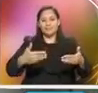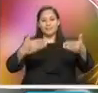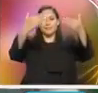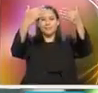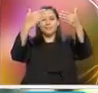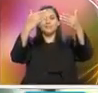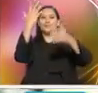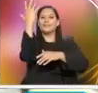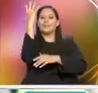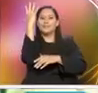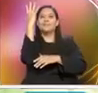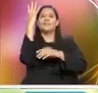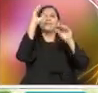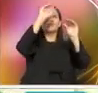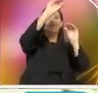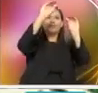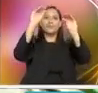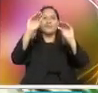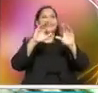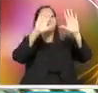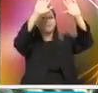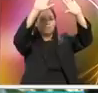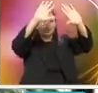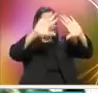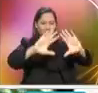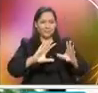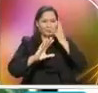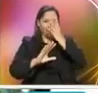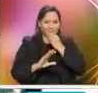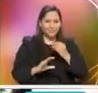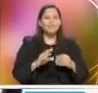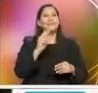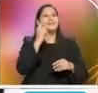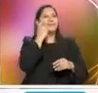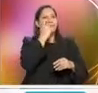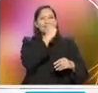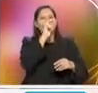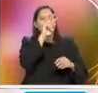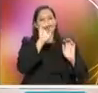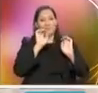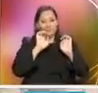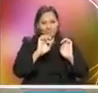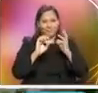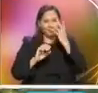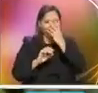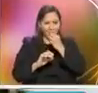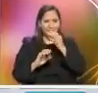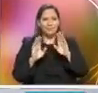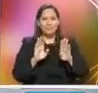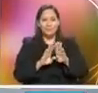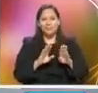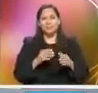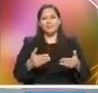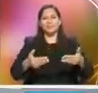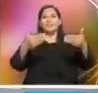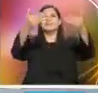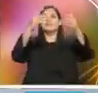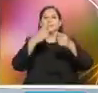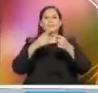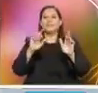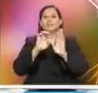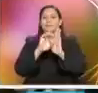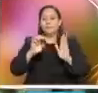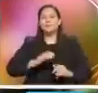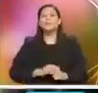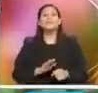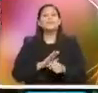Que también le dan otra vista. Que le dan otra vista y que aprovechas al final el espacio en otra dimensión, ¿no? Eso es. Y, por